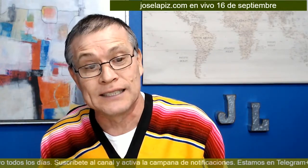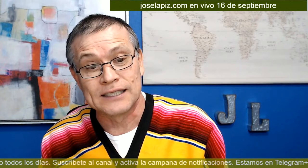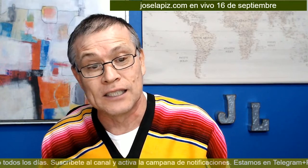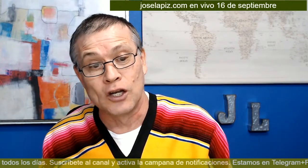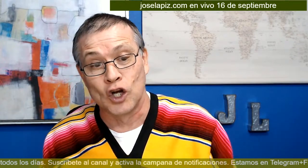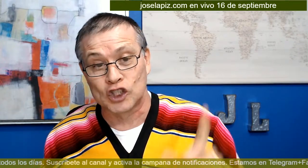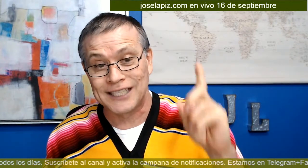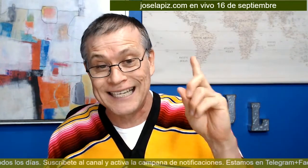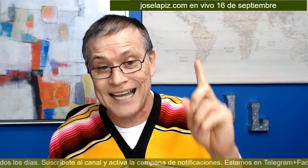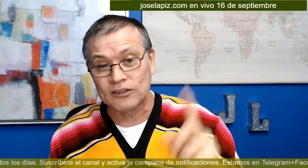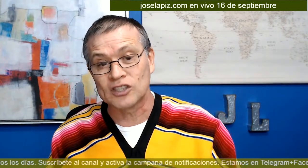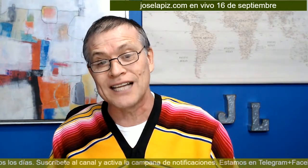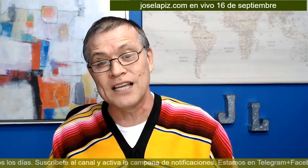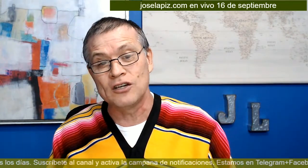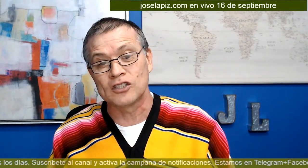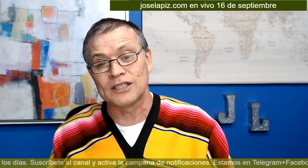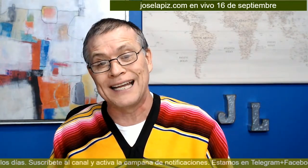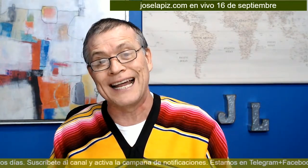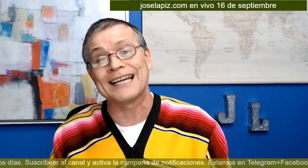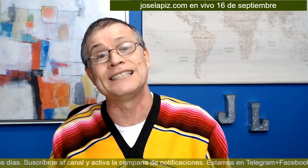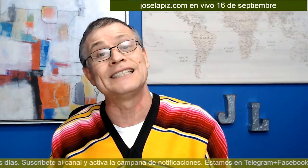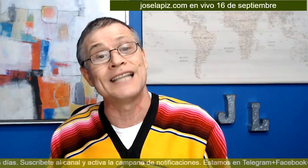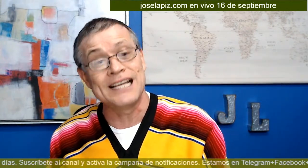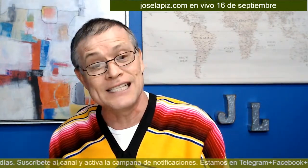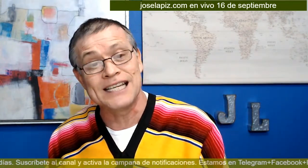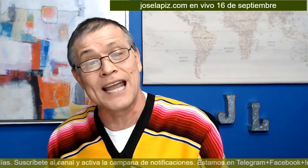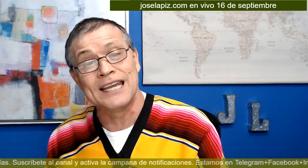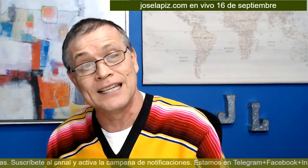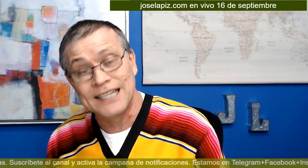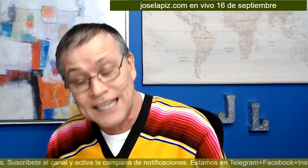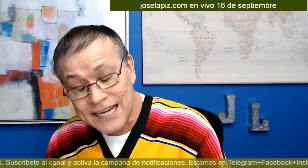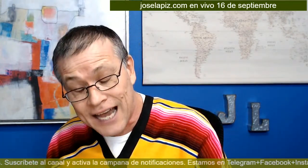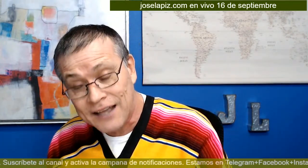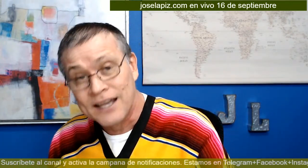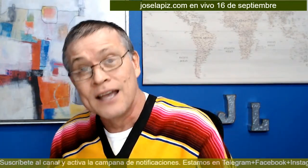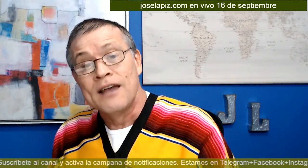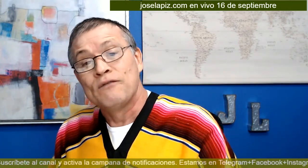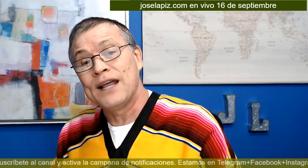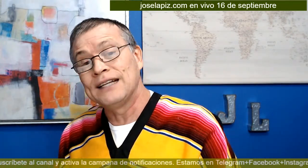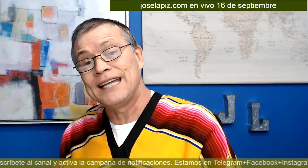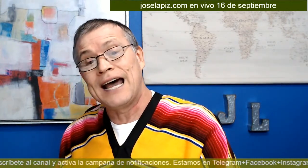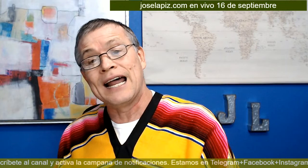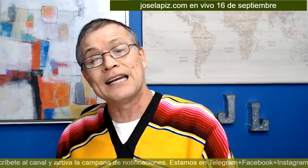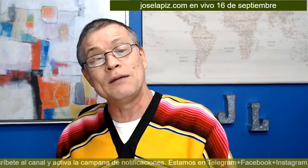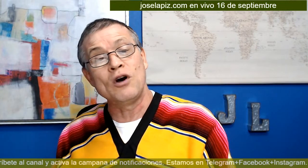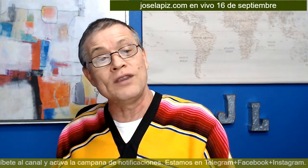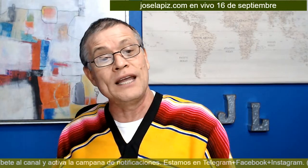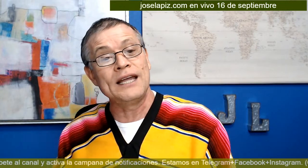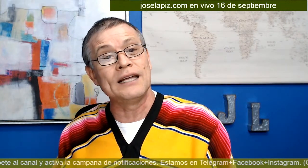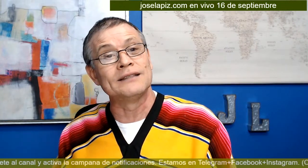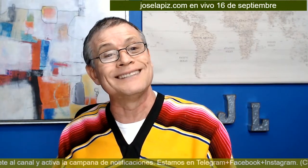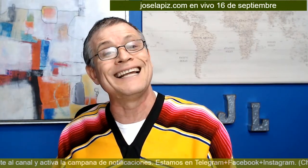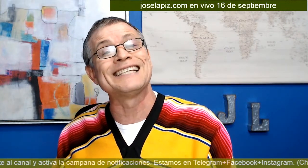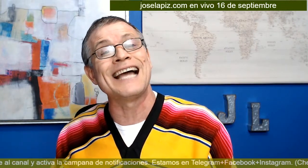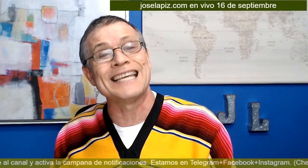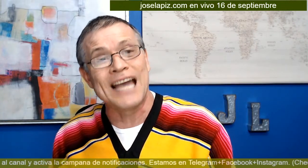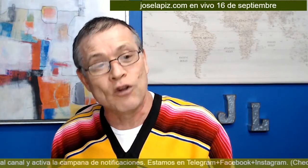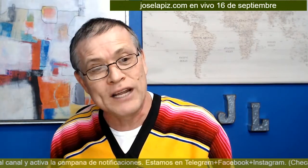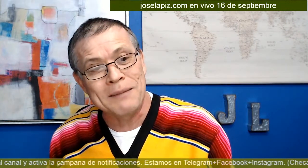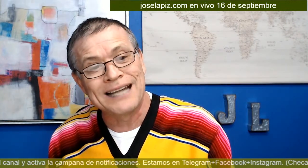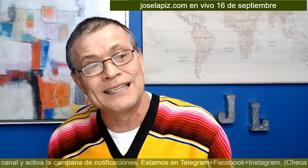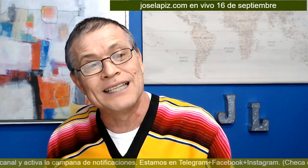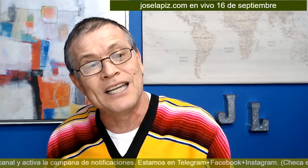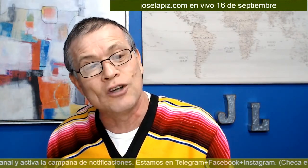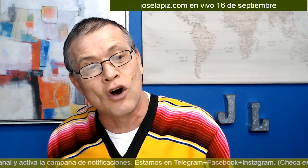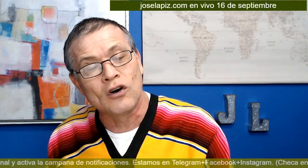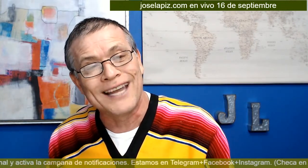acciones. Los 500 años de la resistencia indígena frente al arribo del saqueador